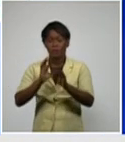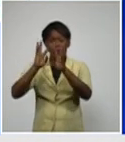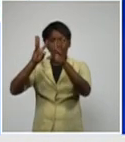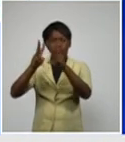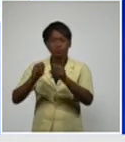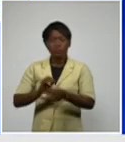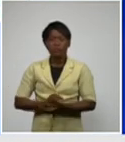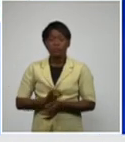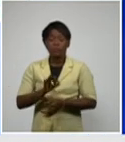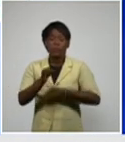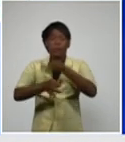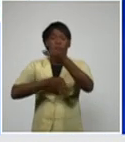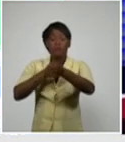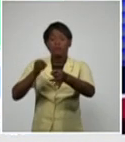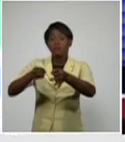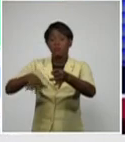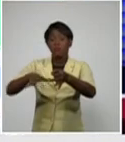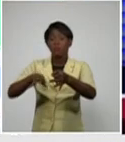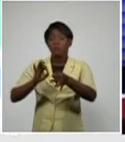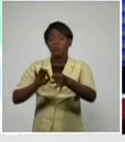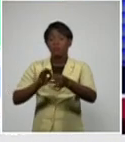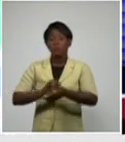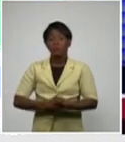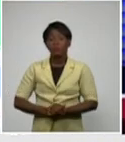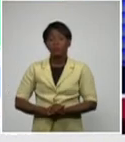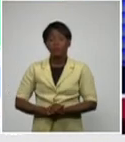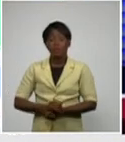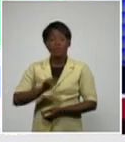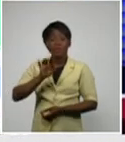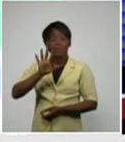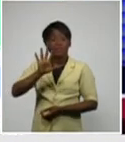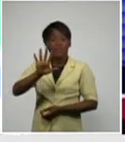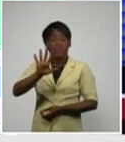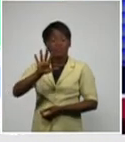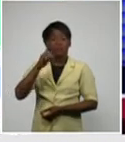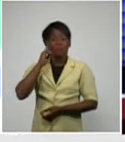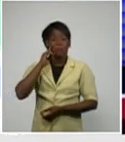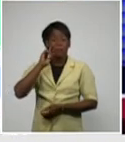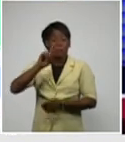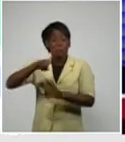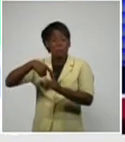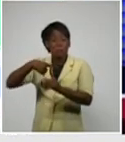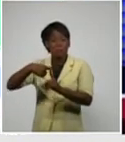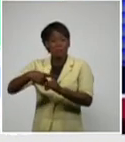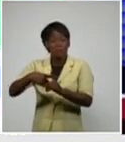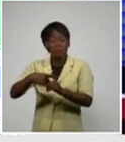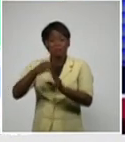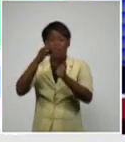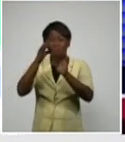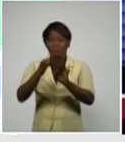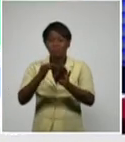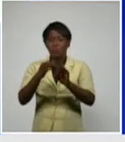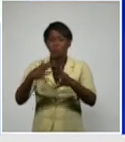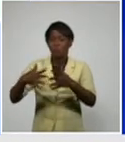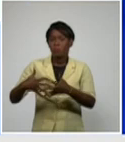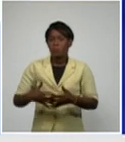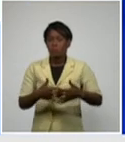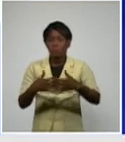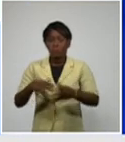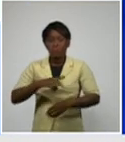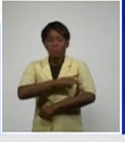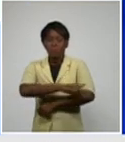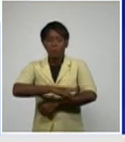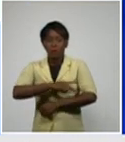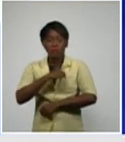situación entre los 5 que más casos aportan al